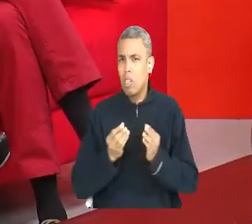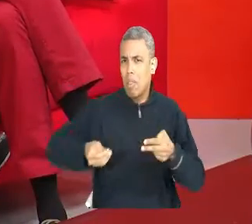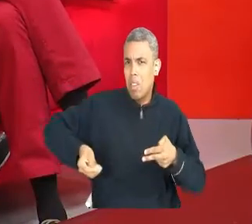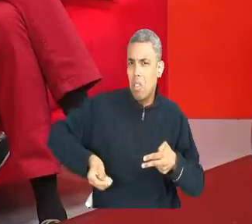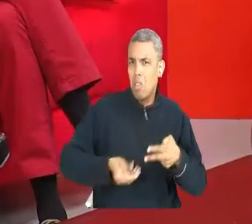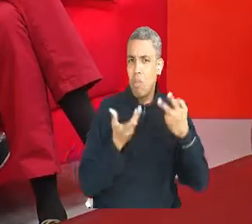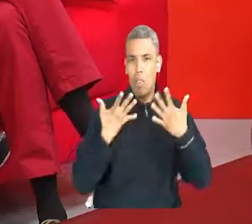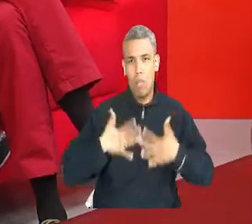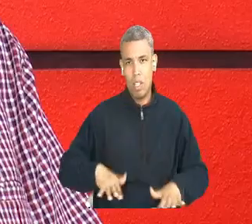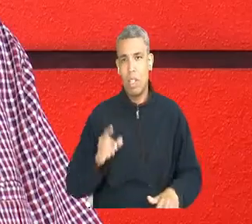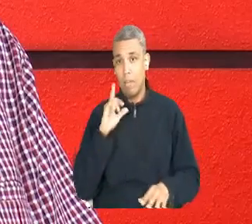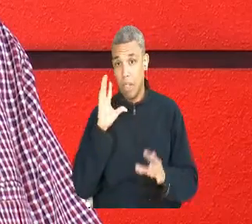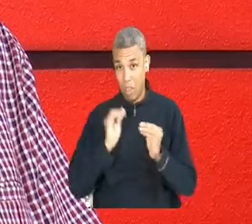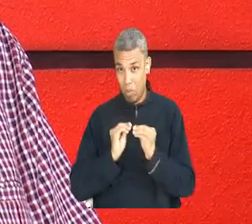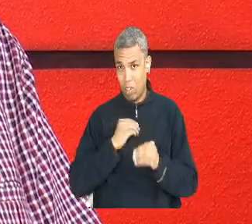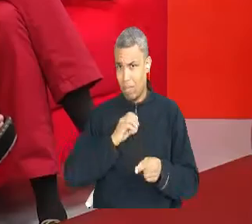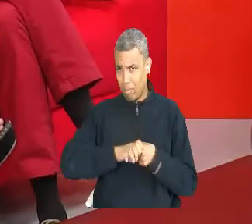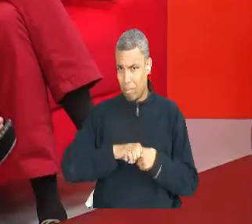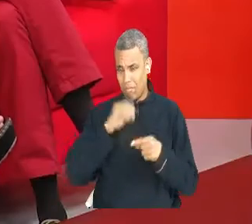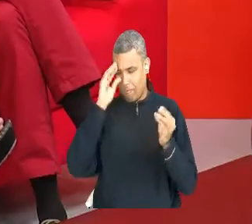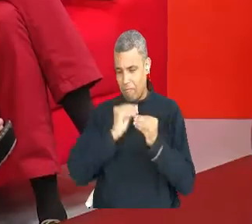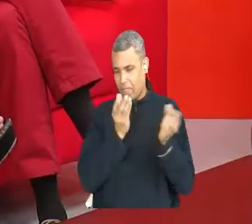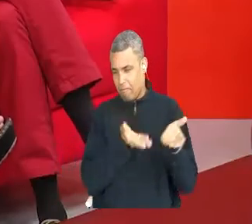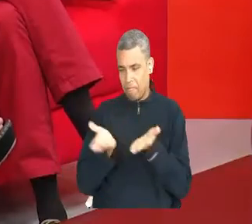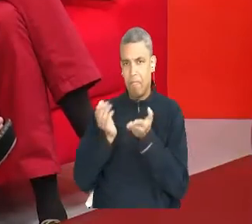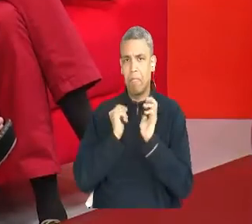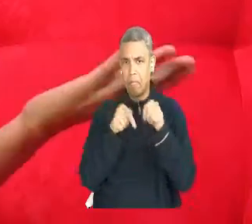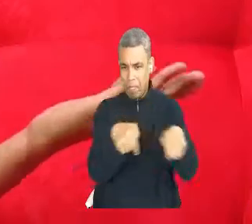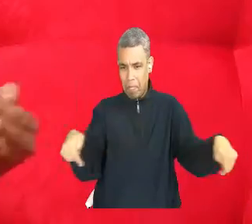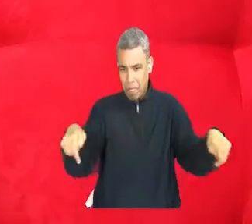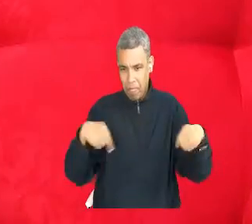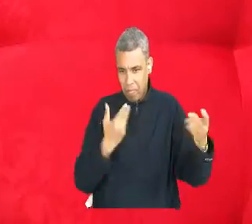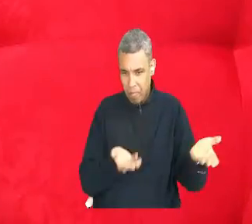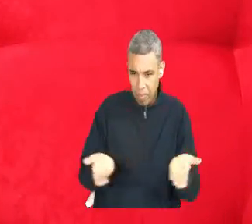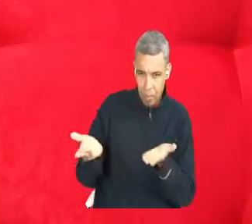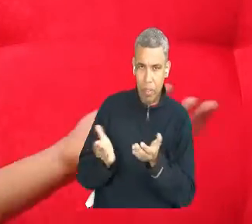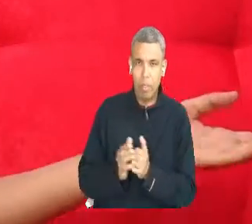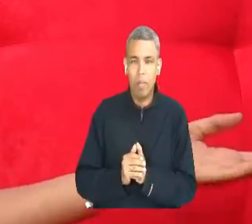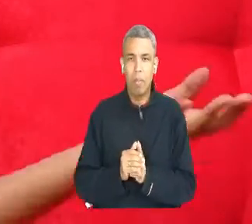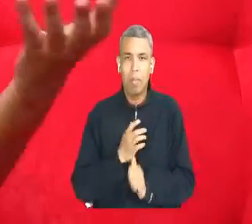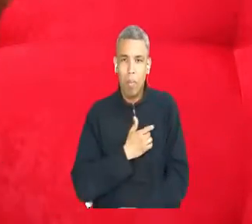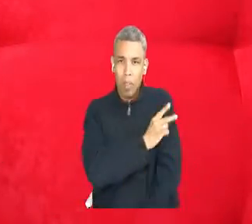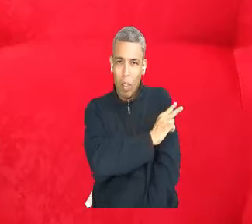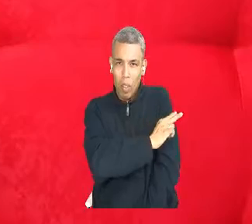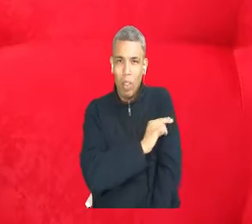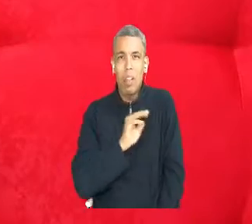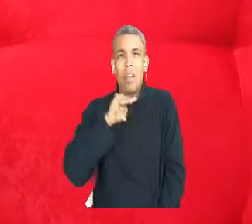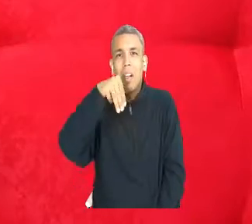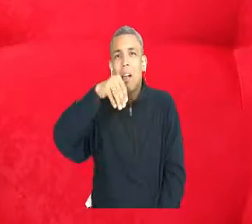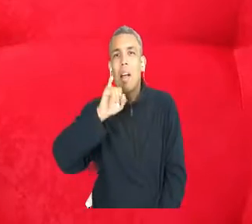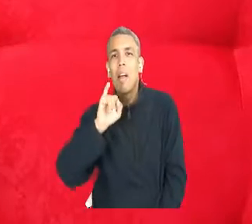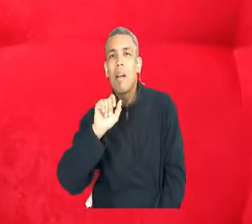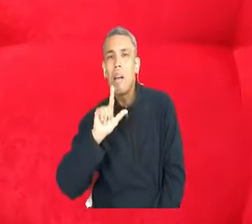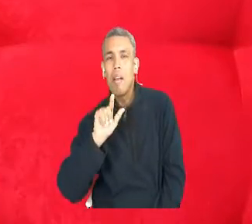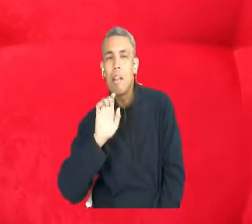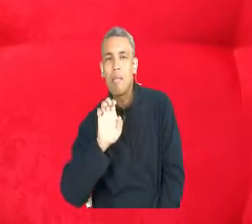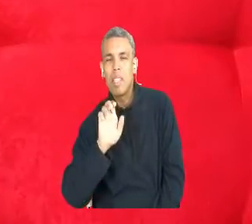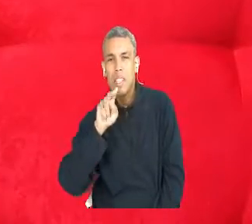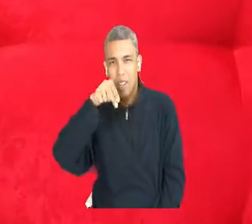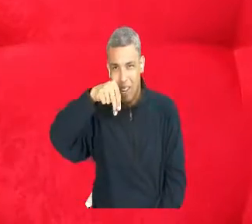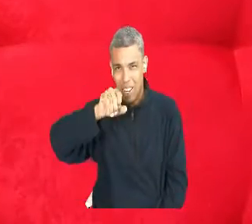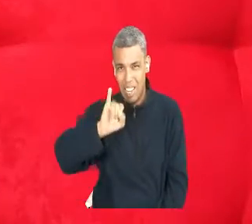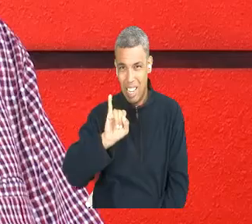que tú quieras superbien completísimos los servicios pues que nos brindan en el hotel millenium por favor haz la invitación a nuestros televidentes para que nos